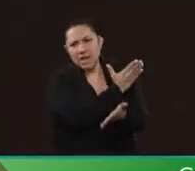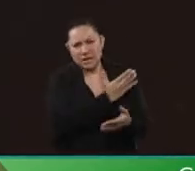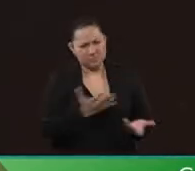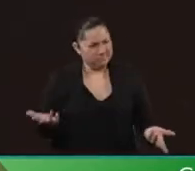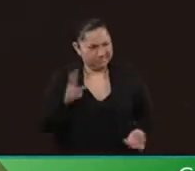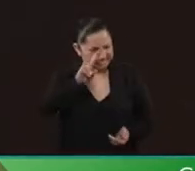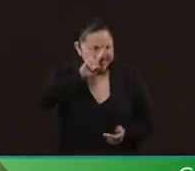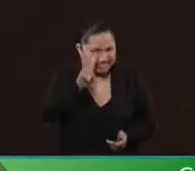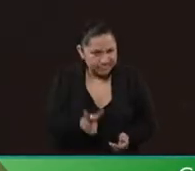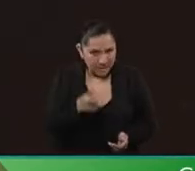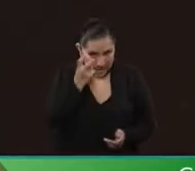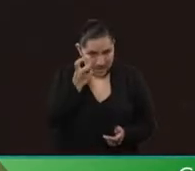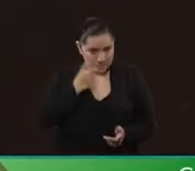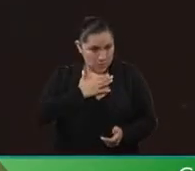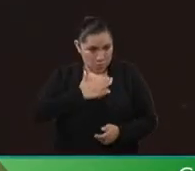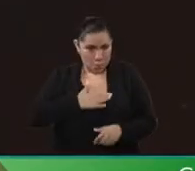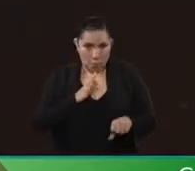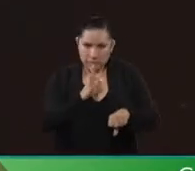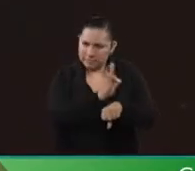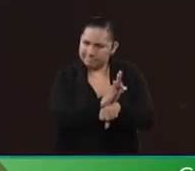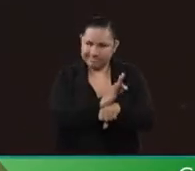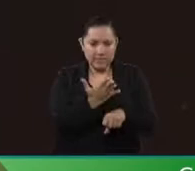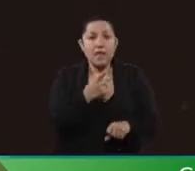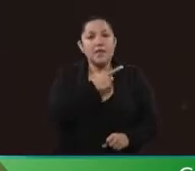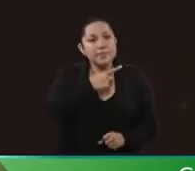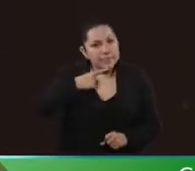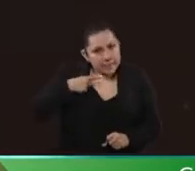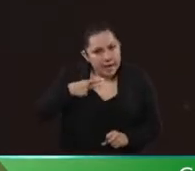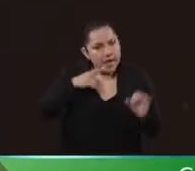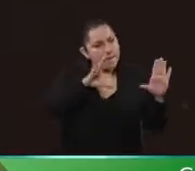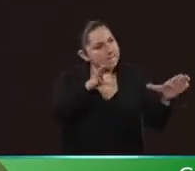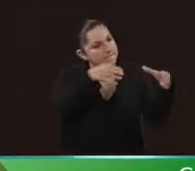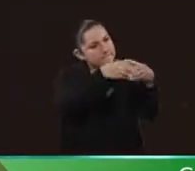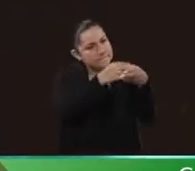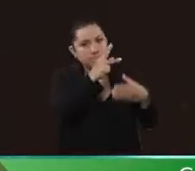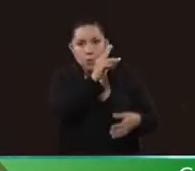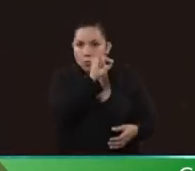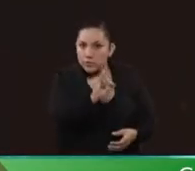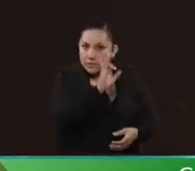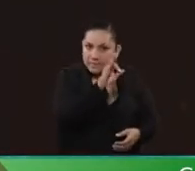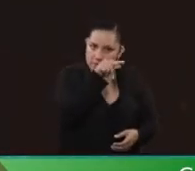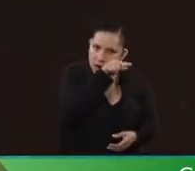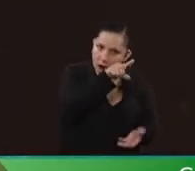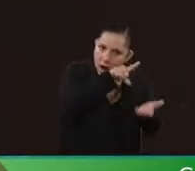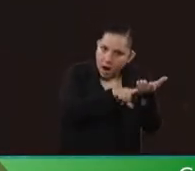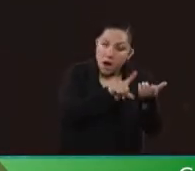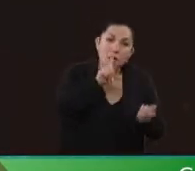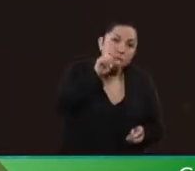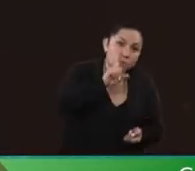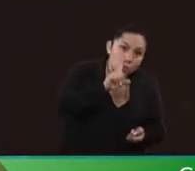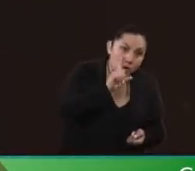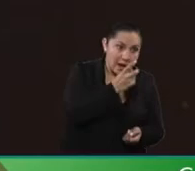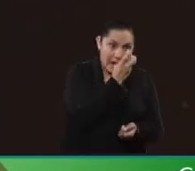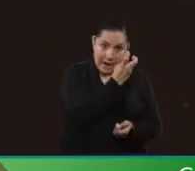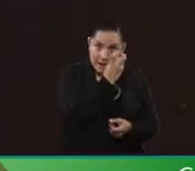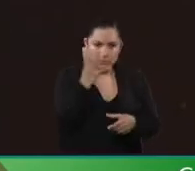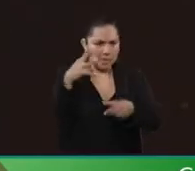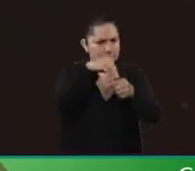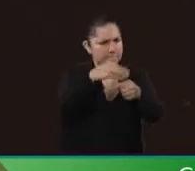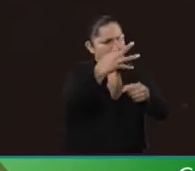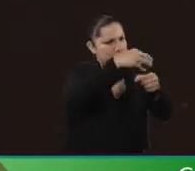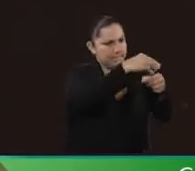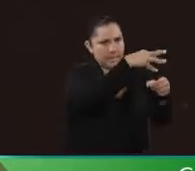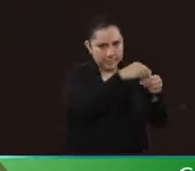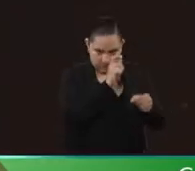de decisión dentro del poder judicial reflejen que las mujeres estamos participando en la vida pública del país y también